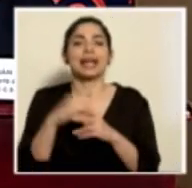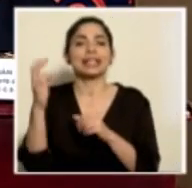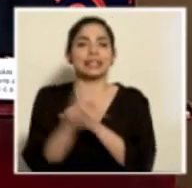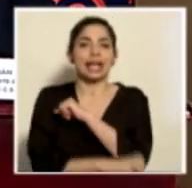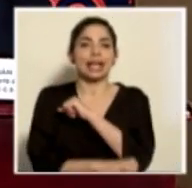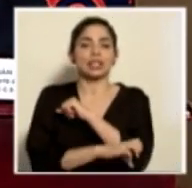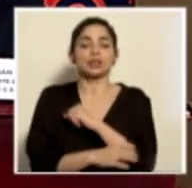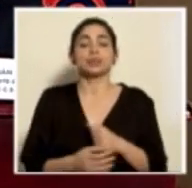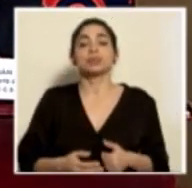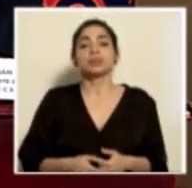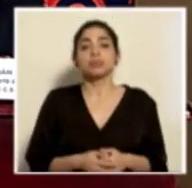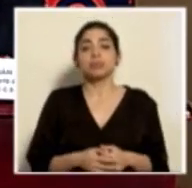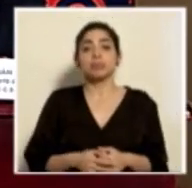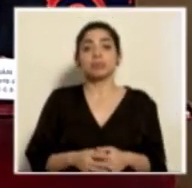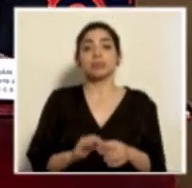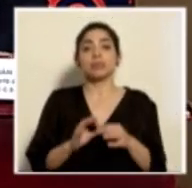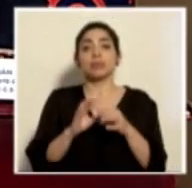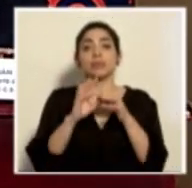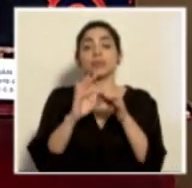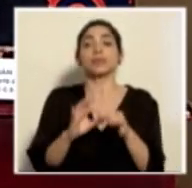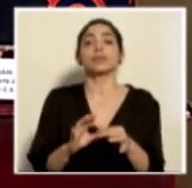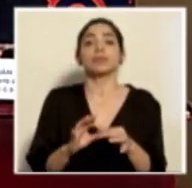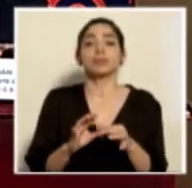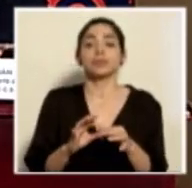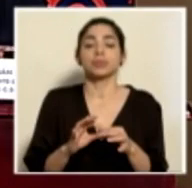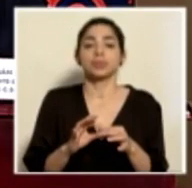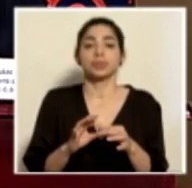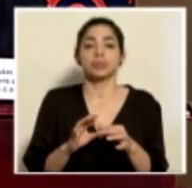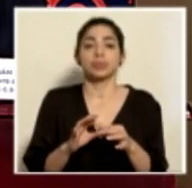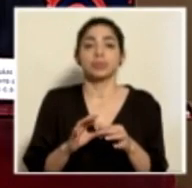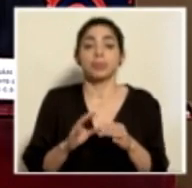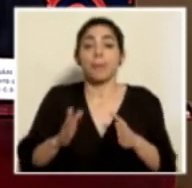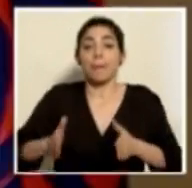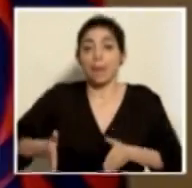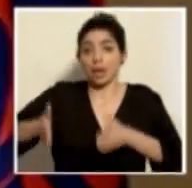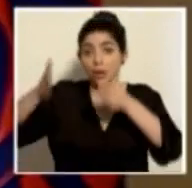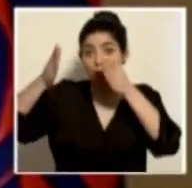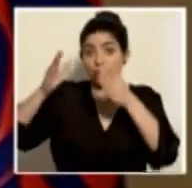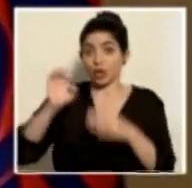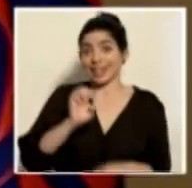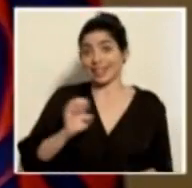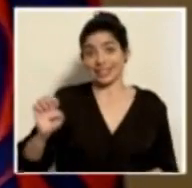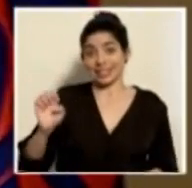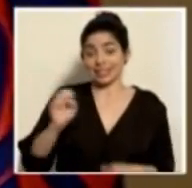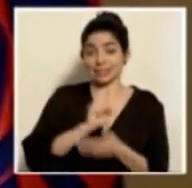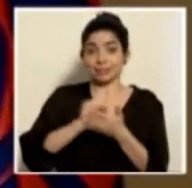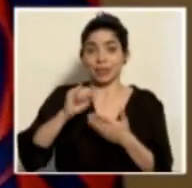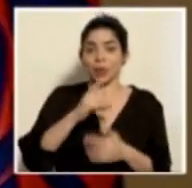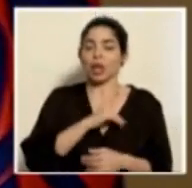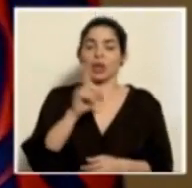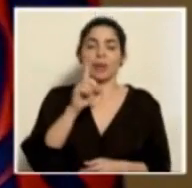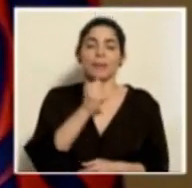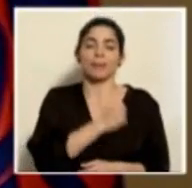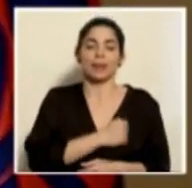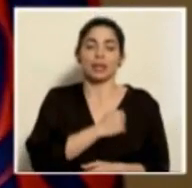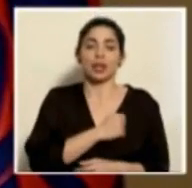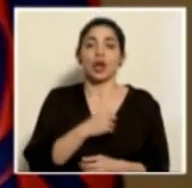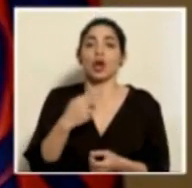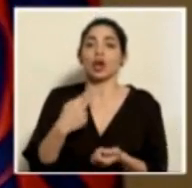extranjeros. Con respecto a la torre este del San Juan de Dios, del Calderón